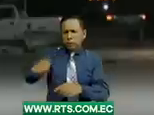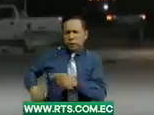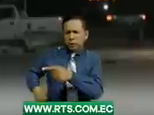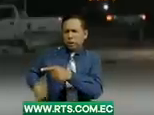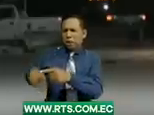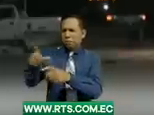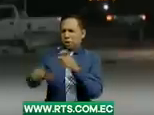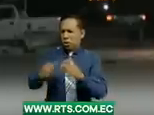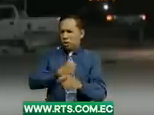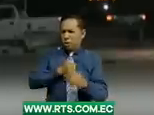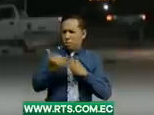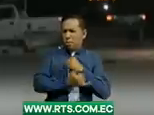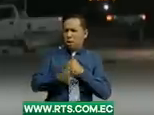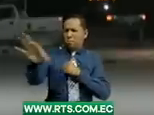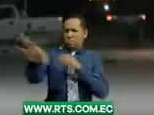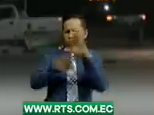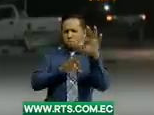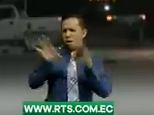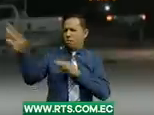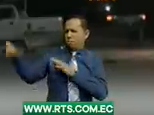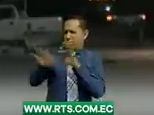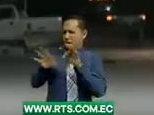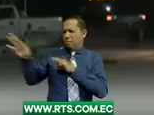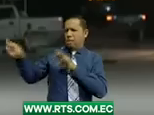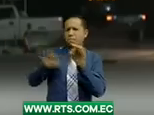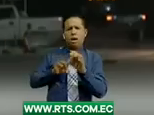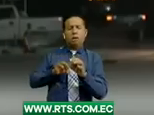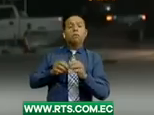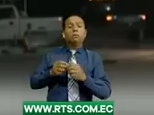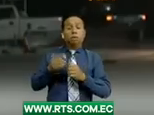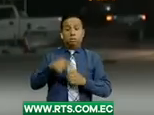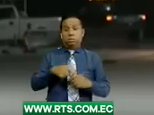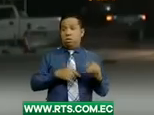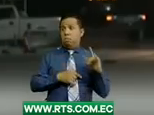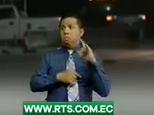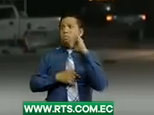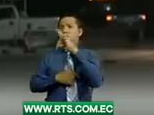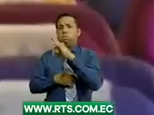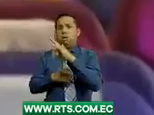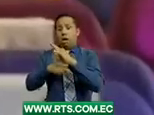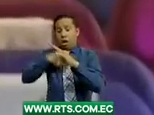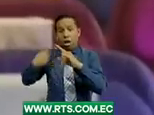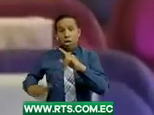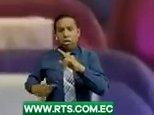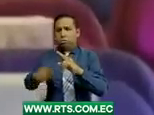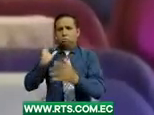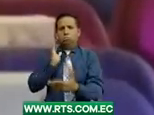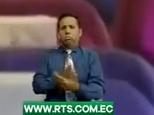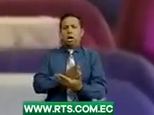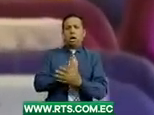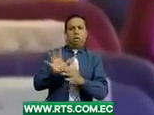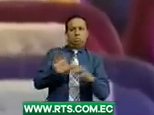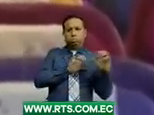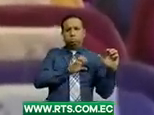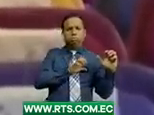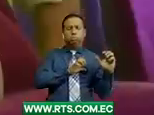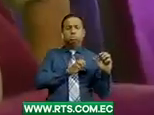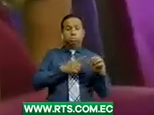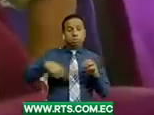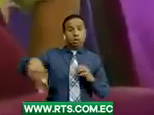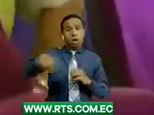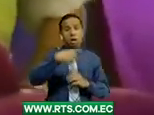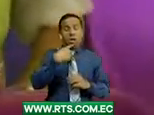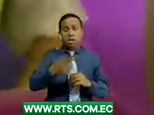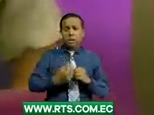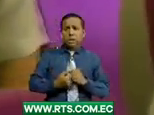British Airways confirmó la suspensión de todos sus vuelos a China continental. Thai Airways ha optado por desinfectar los